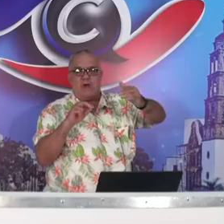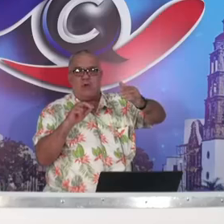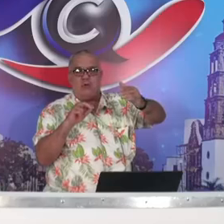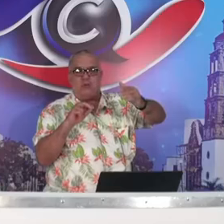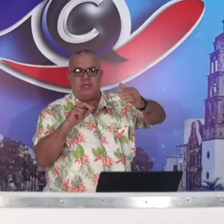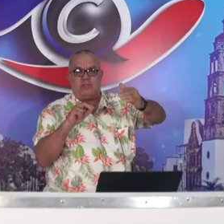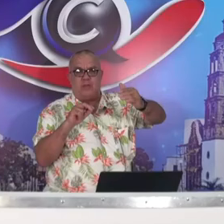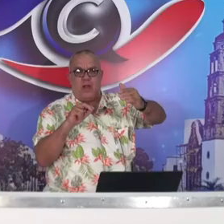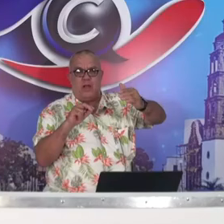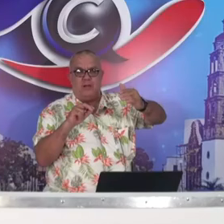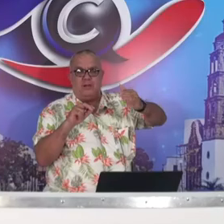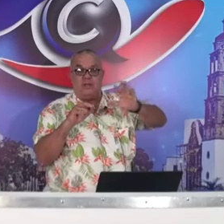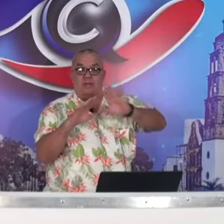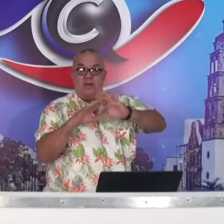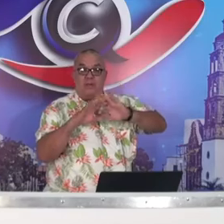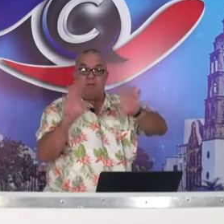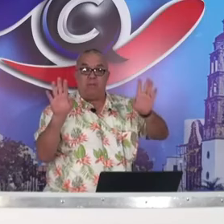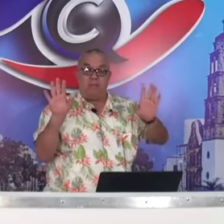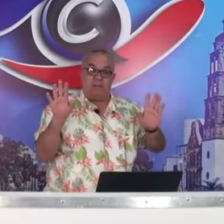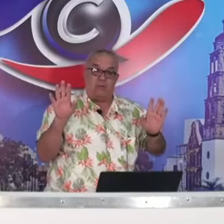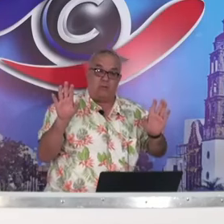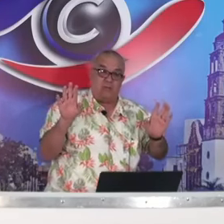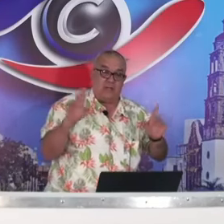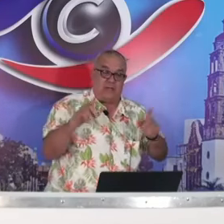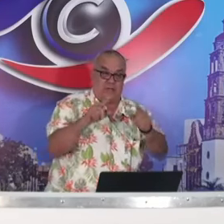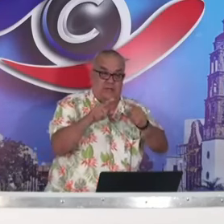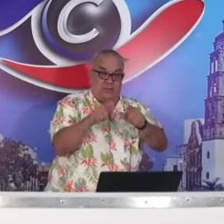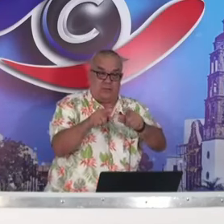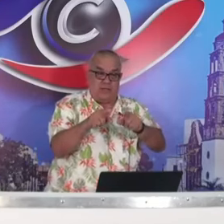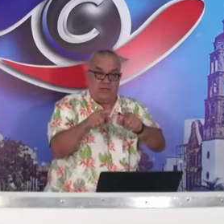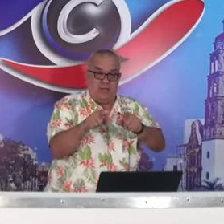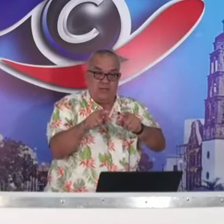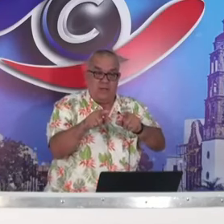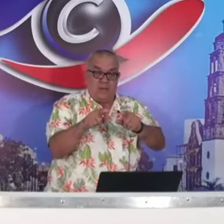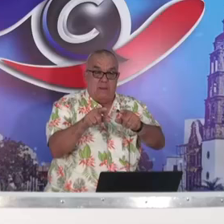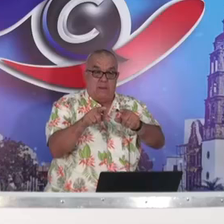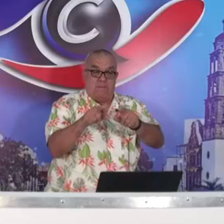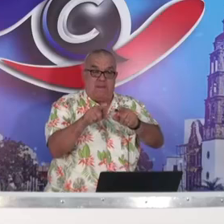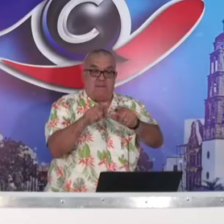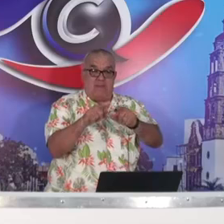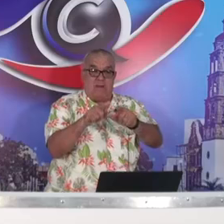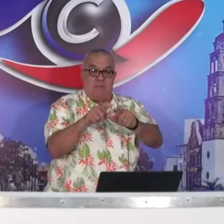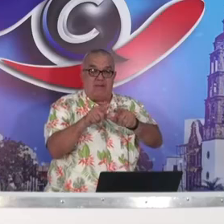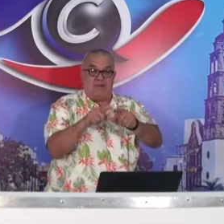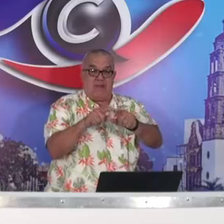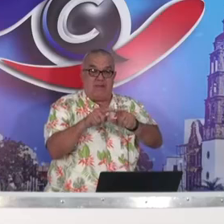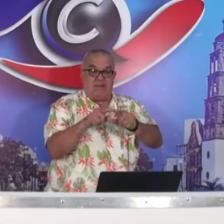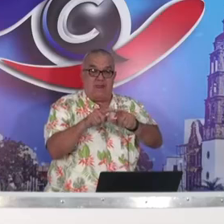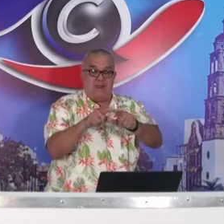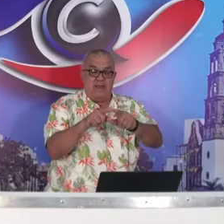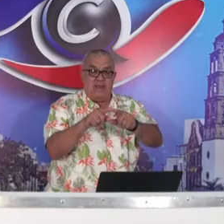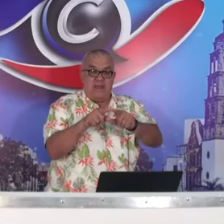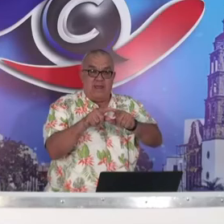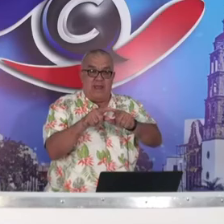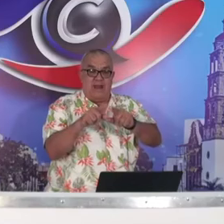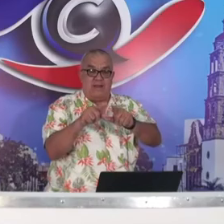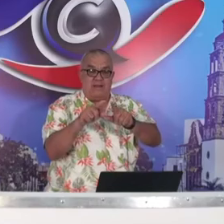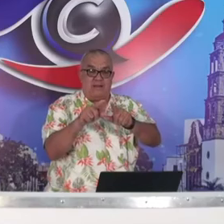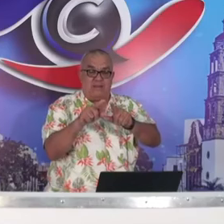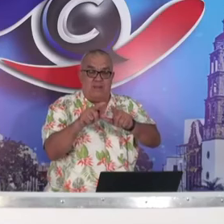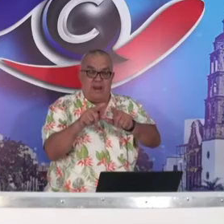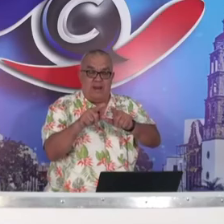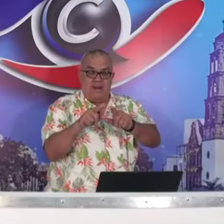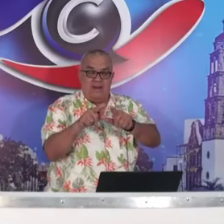acoso sexual. Dice que nunca había pasado y que si sucede, va a sentar un precedente en